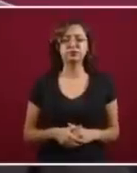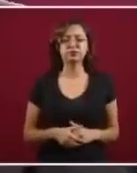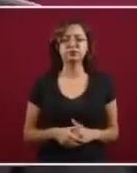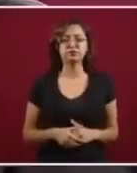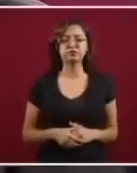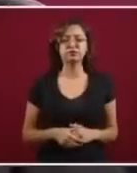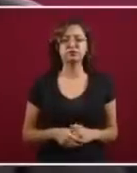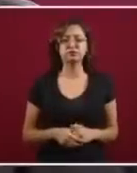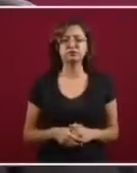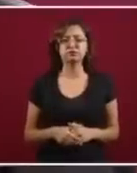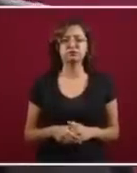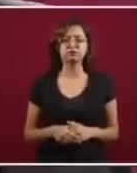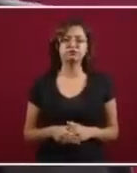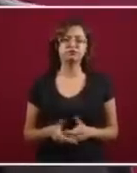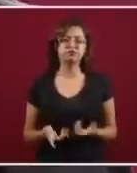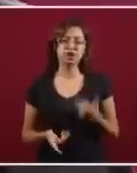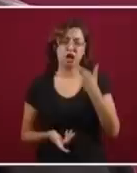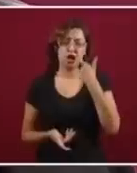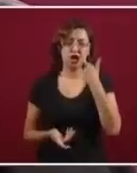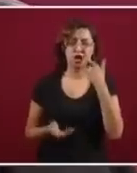no los enganche